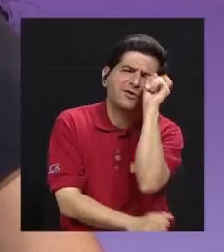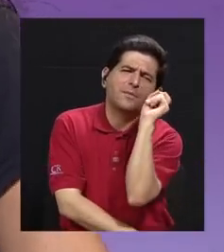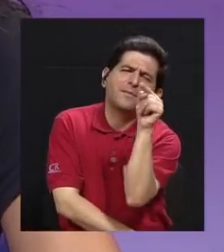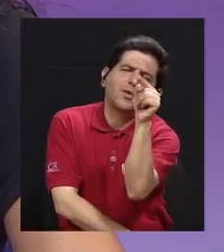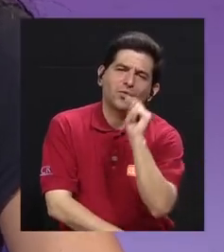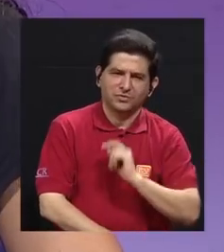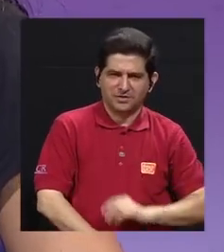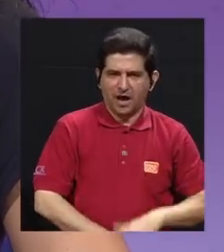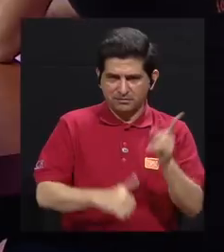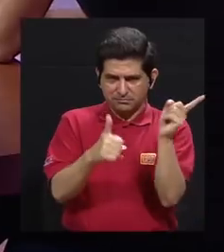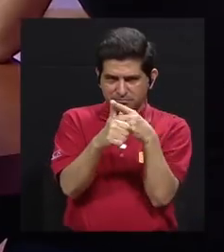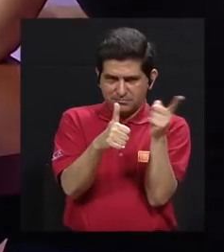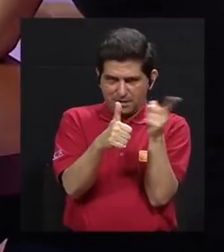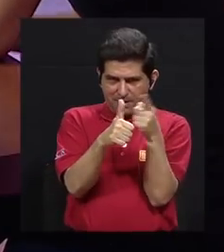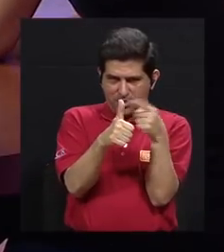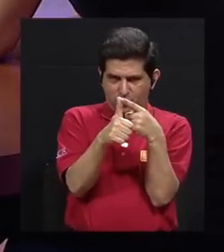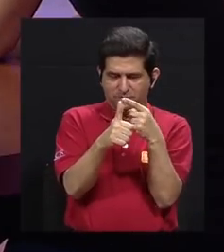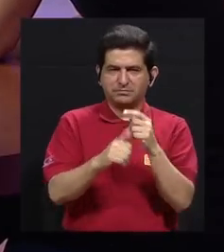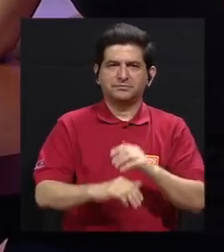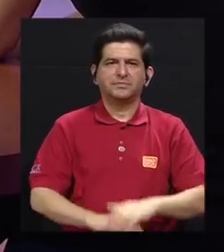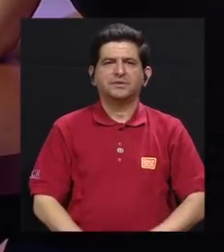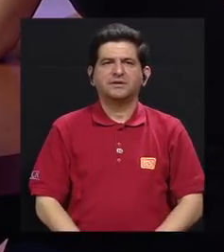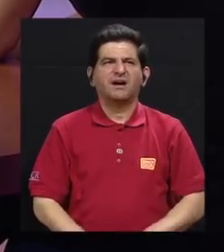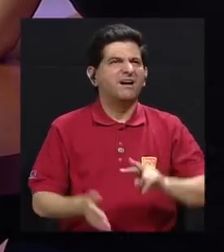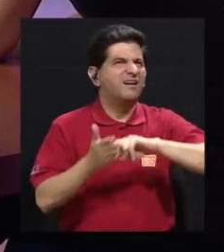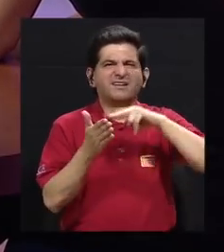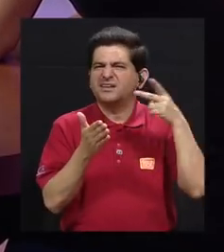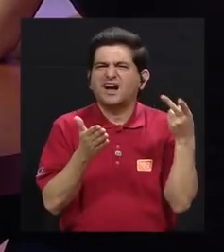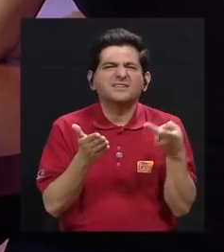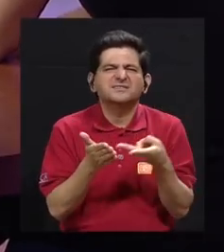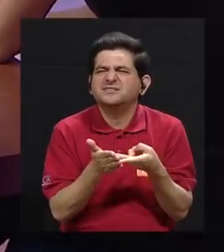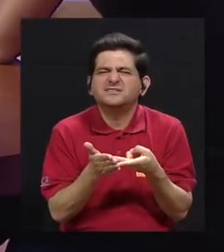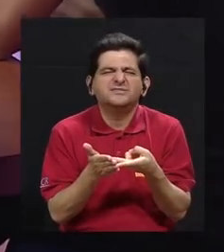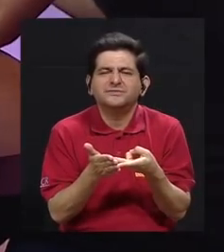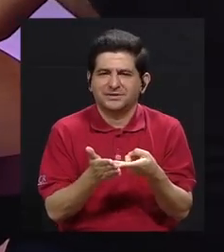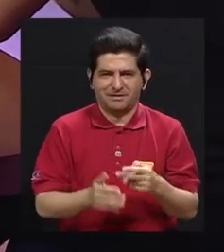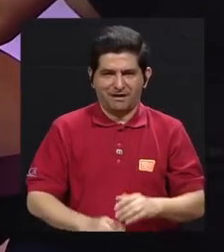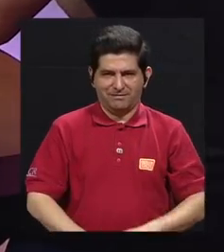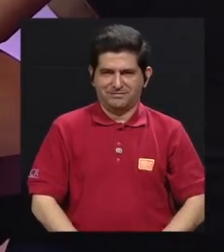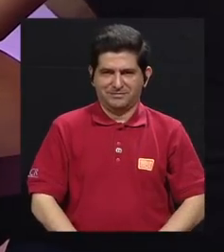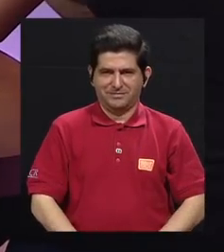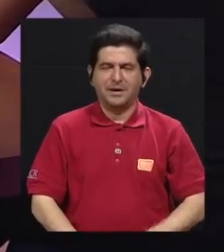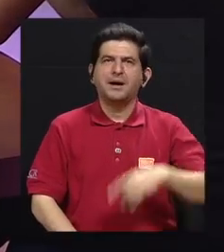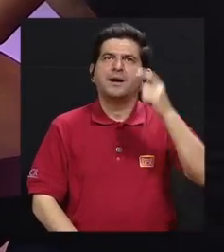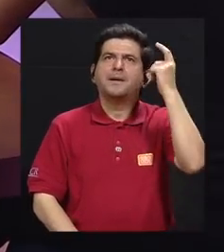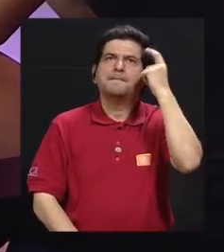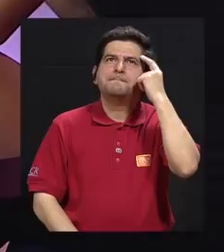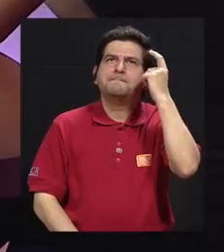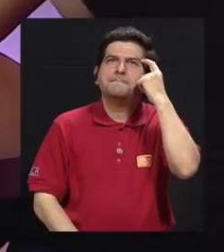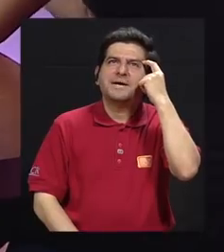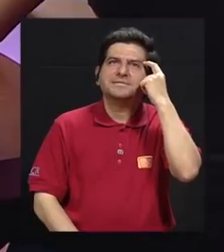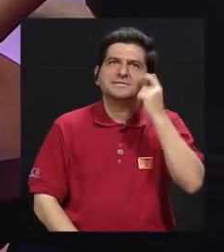Te quería como preguntar primero, ¿qué es esto de cómo